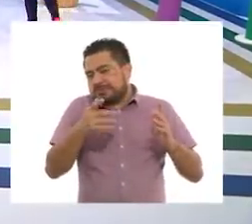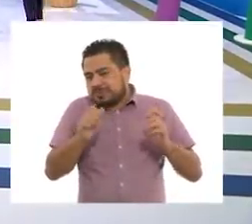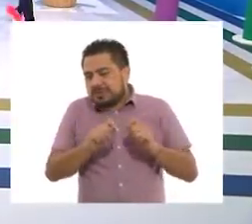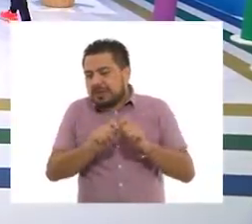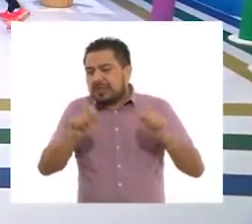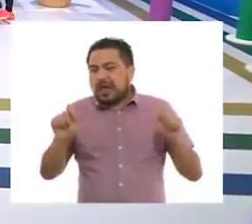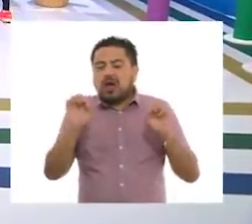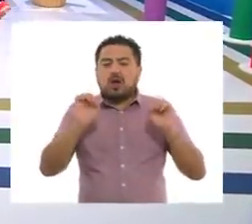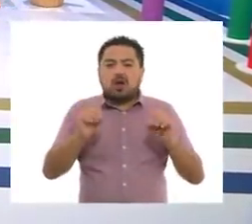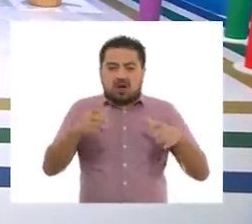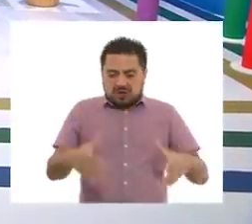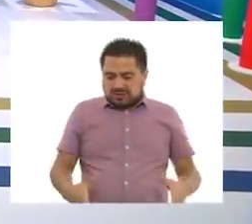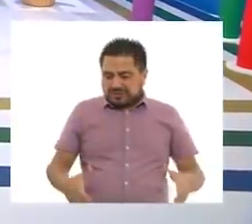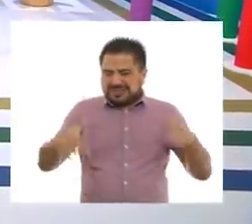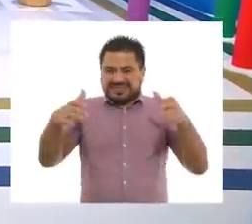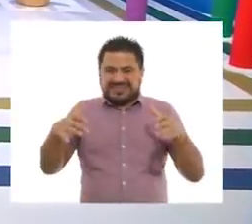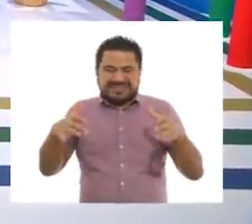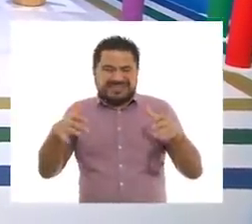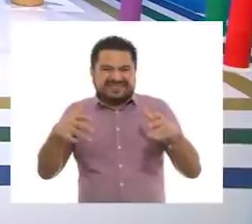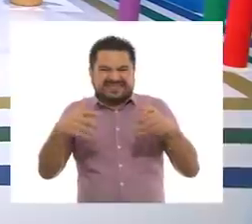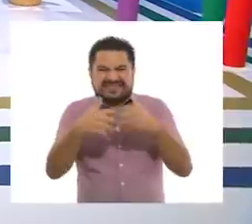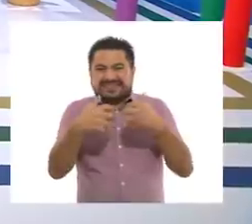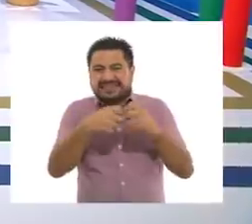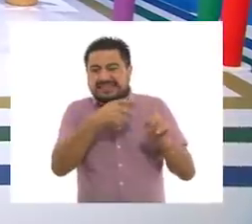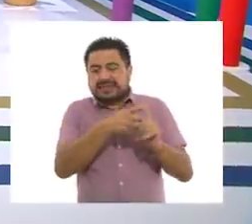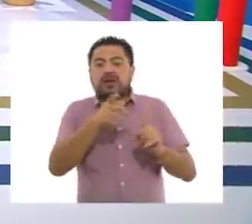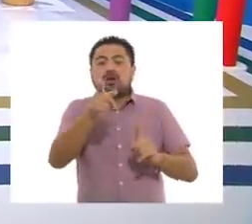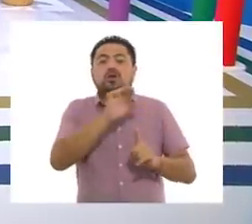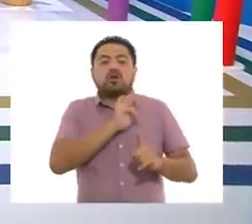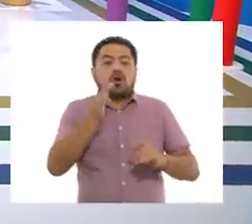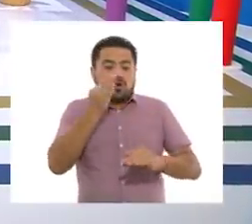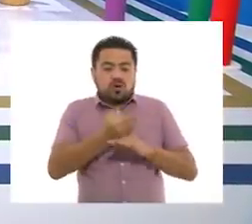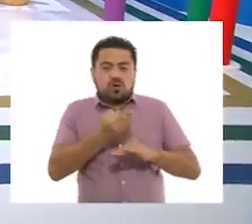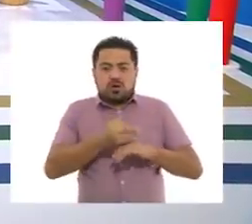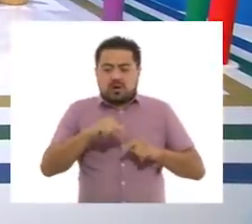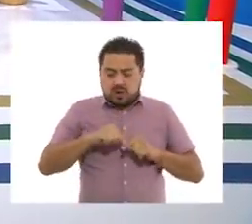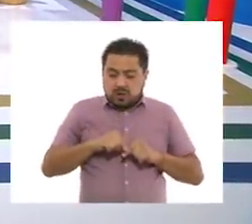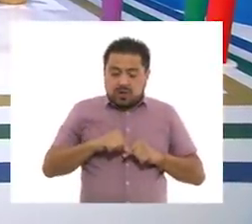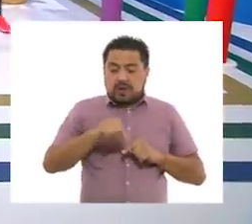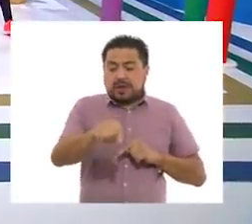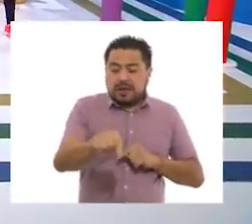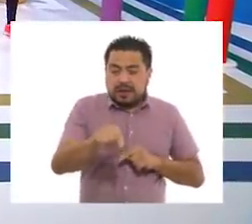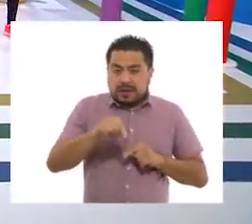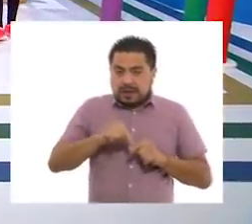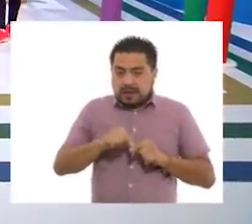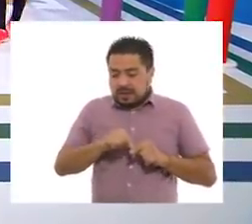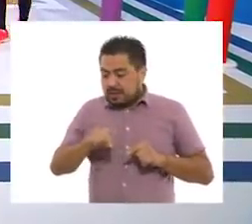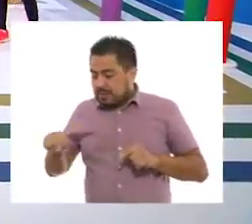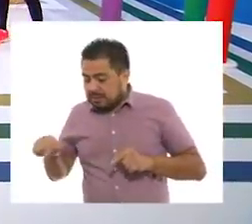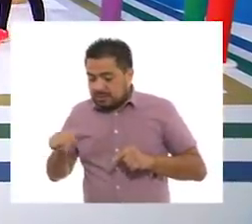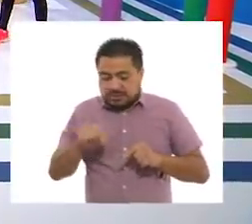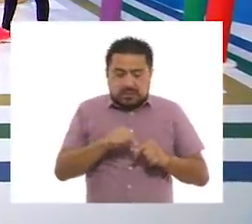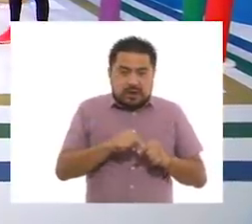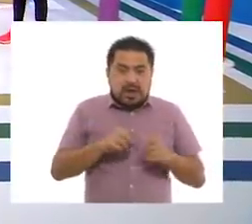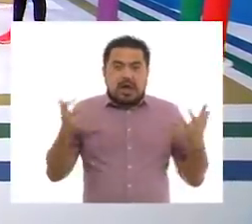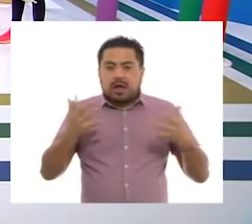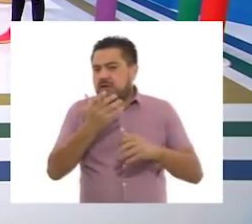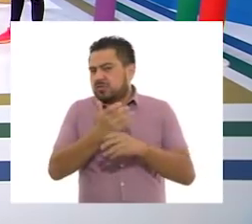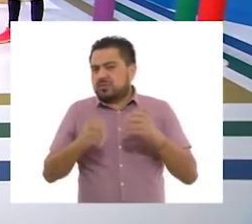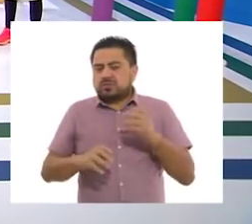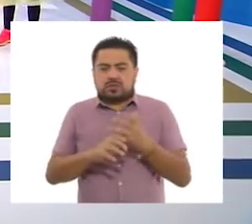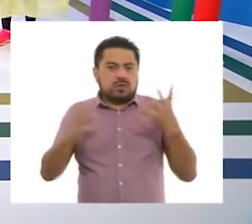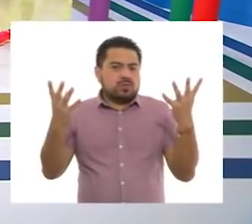o tu costal, vas a desplazarte de un punto a otro llevando distintos